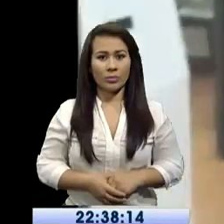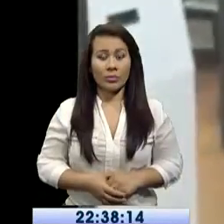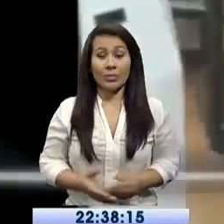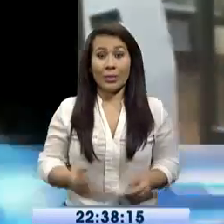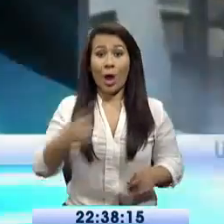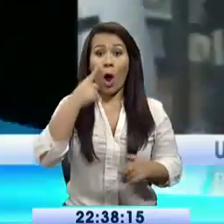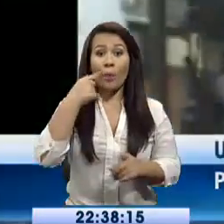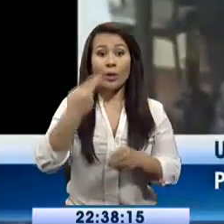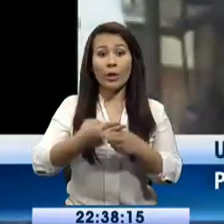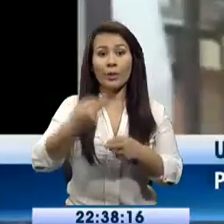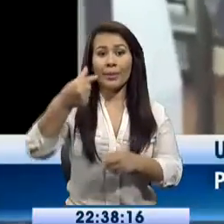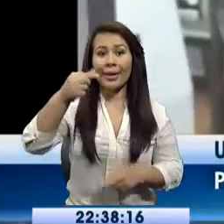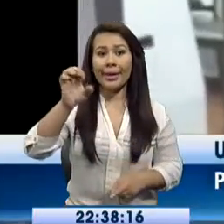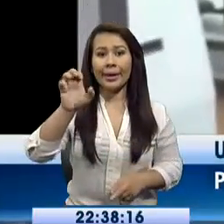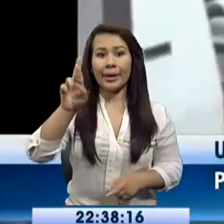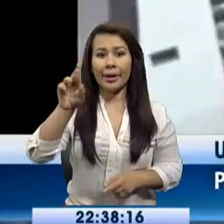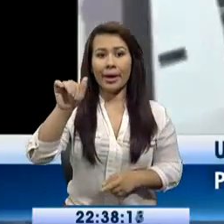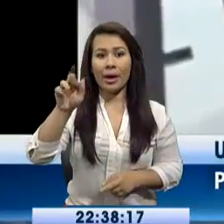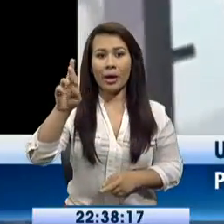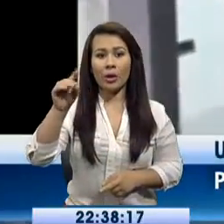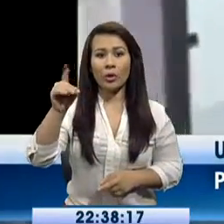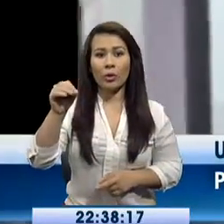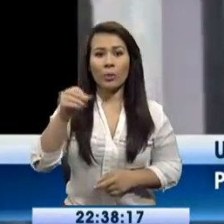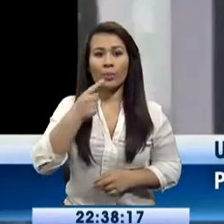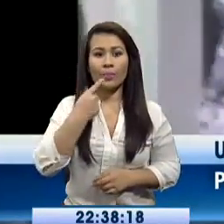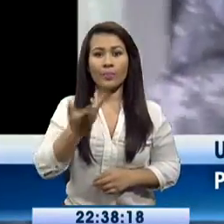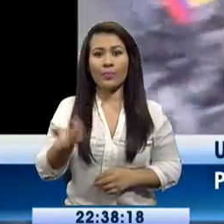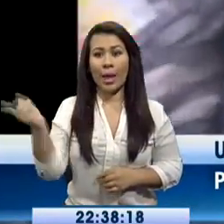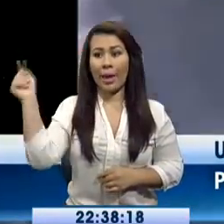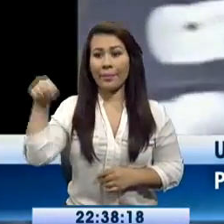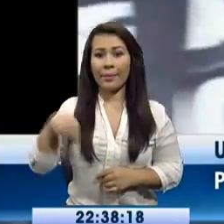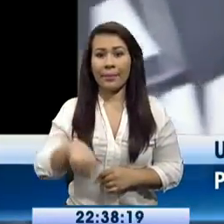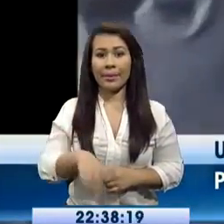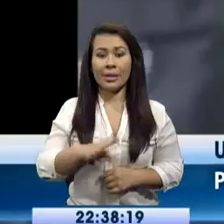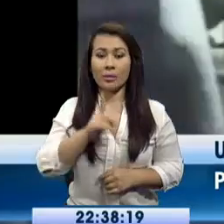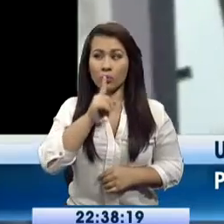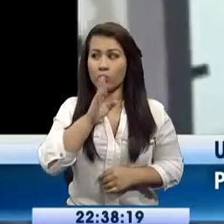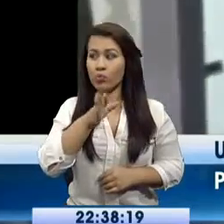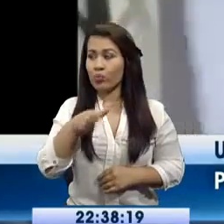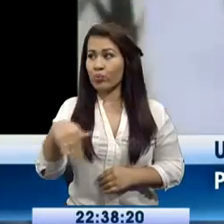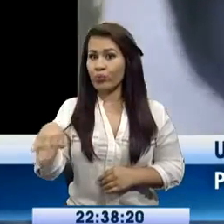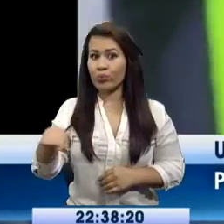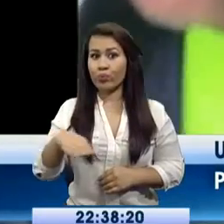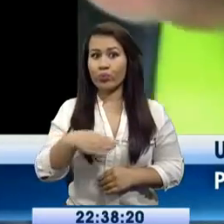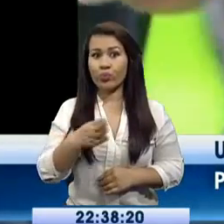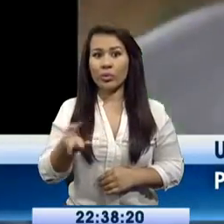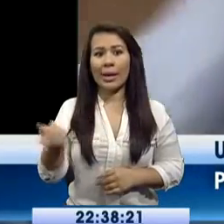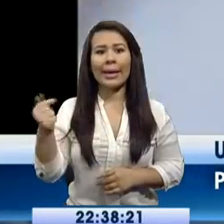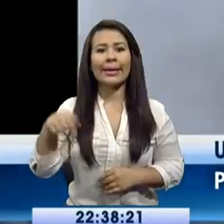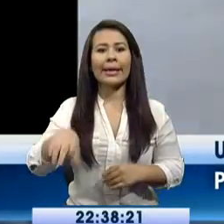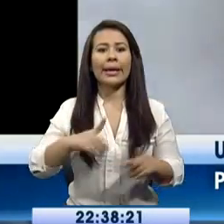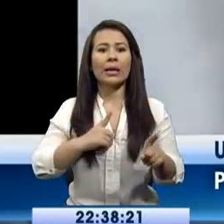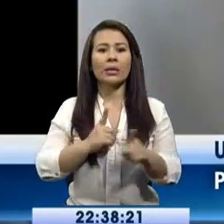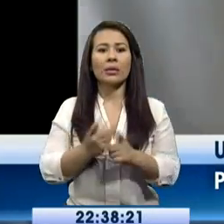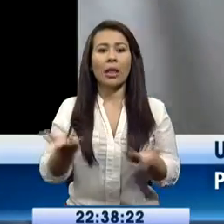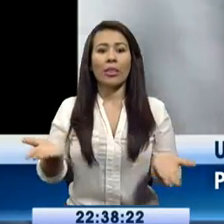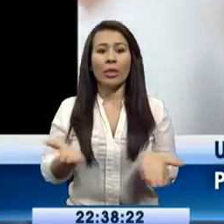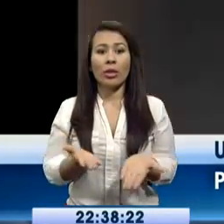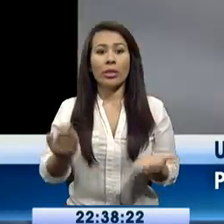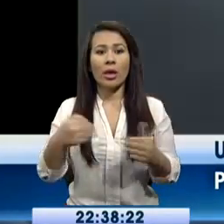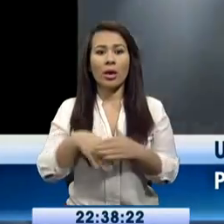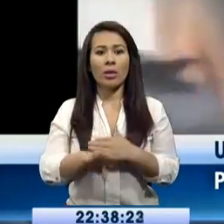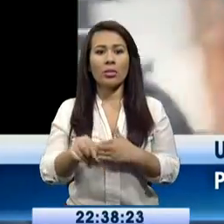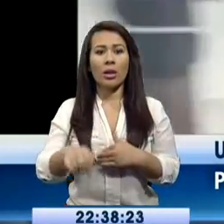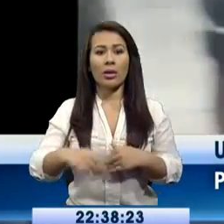Gerardo Fidel V habría ingresado al país de forma irregular, es decir, evadiendo los filtros migratorios en la frontera sur que mantienen